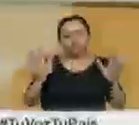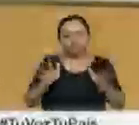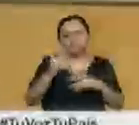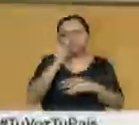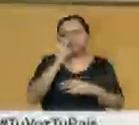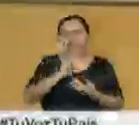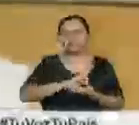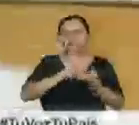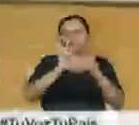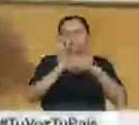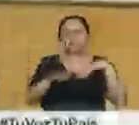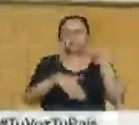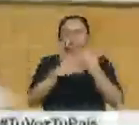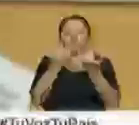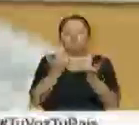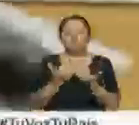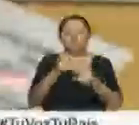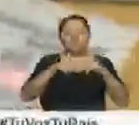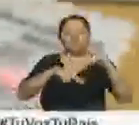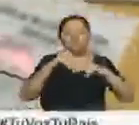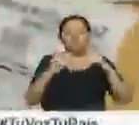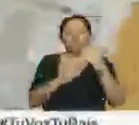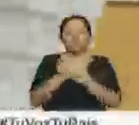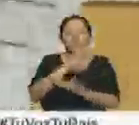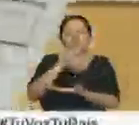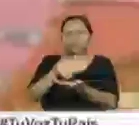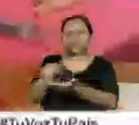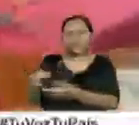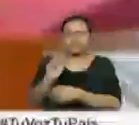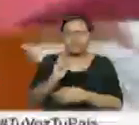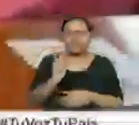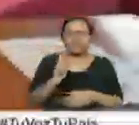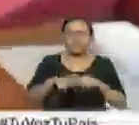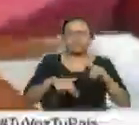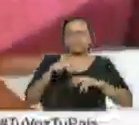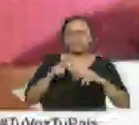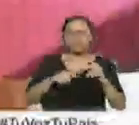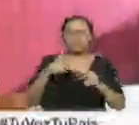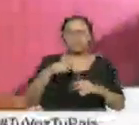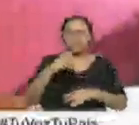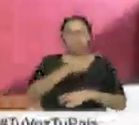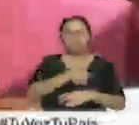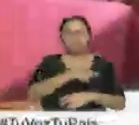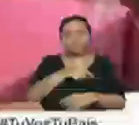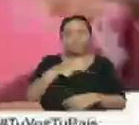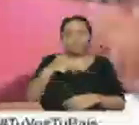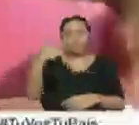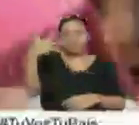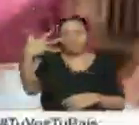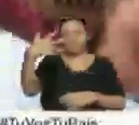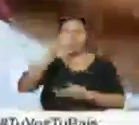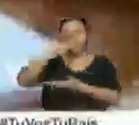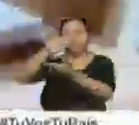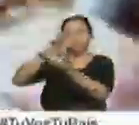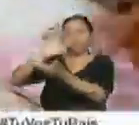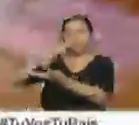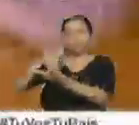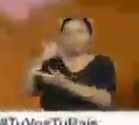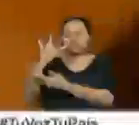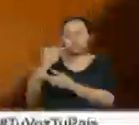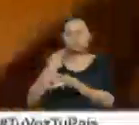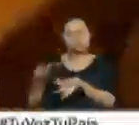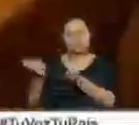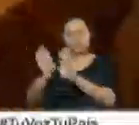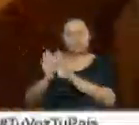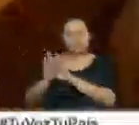energías renovables y prohibir la construcción de nuevas centrales nucleares. Suiza tiene 5 centrales nucleares. Todas ellas serán cerradas en un